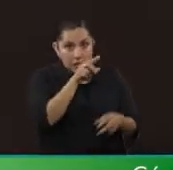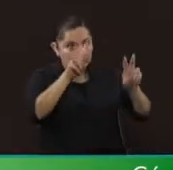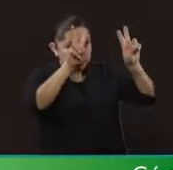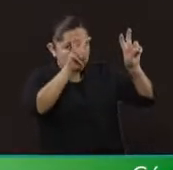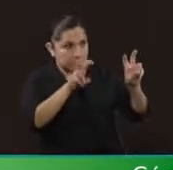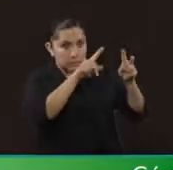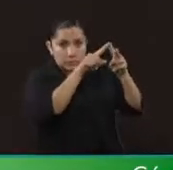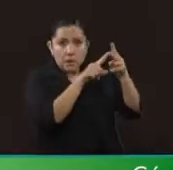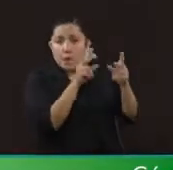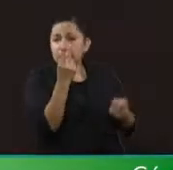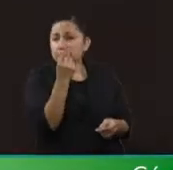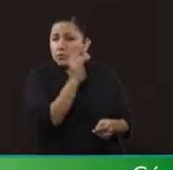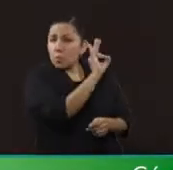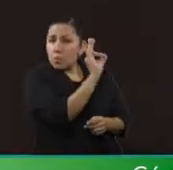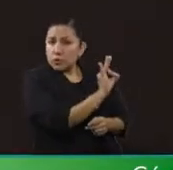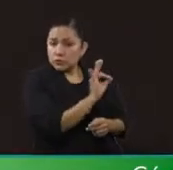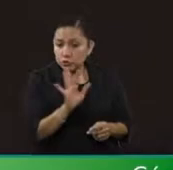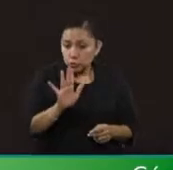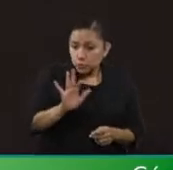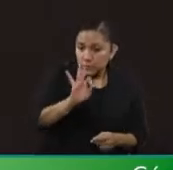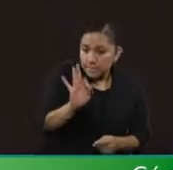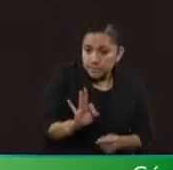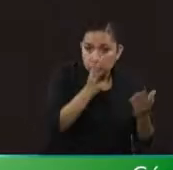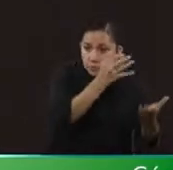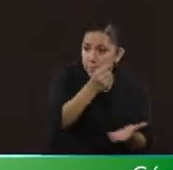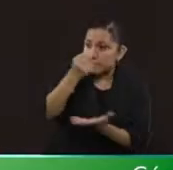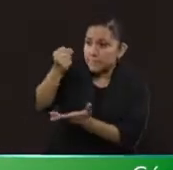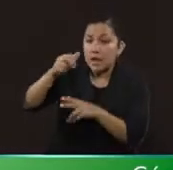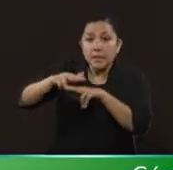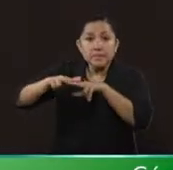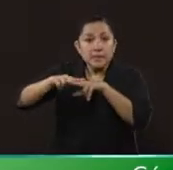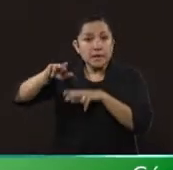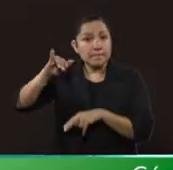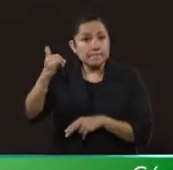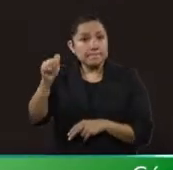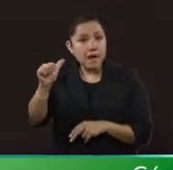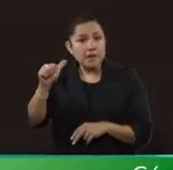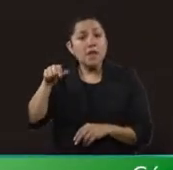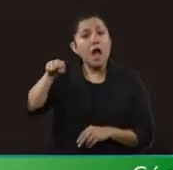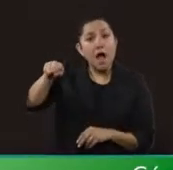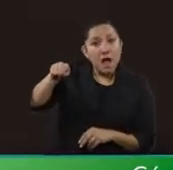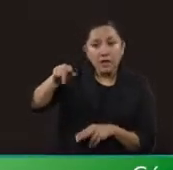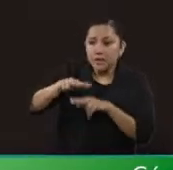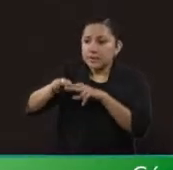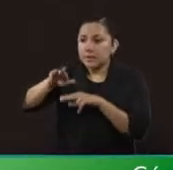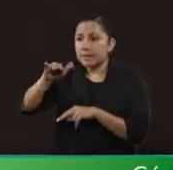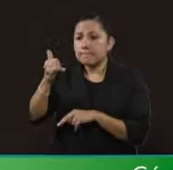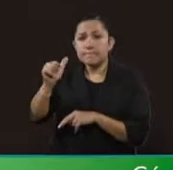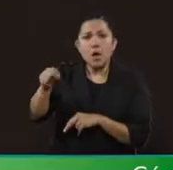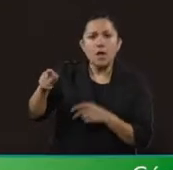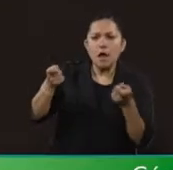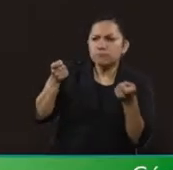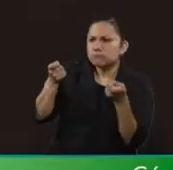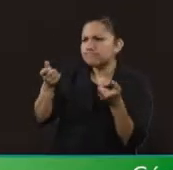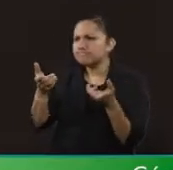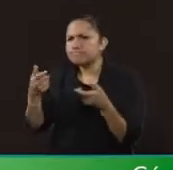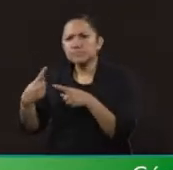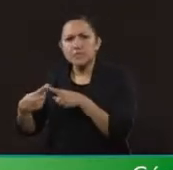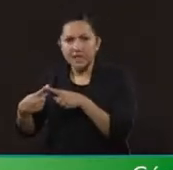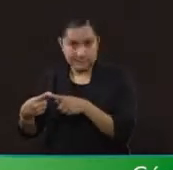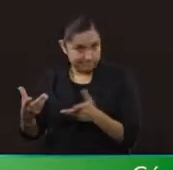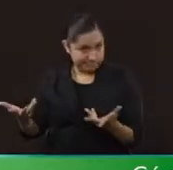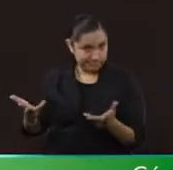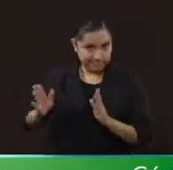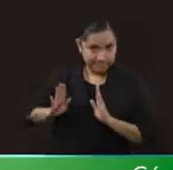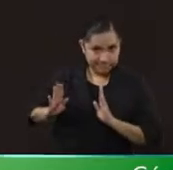que casi el 50% se fue al tren Maya manejado Por quiénes sí por las fuerzas armadas a las cuales